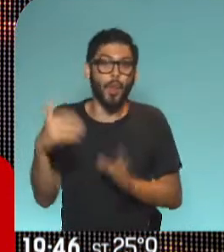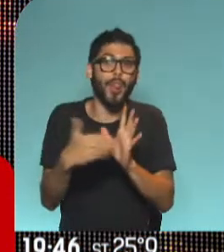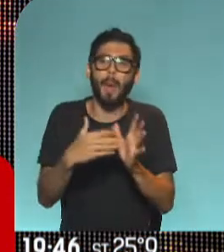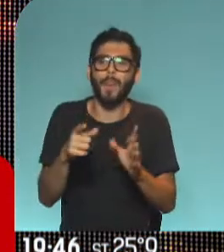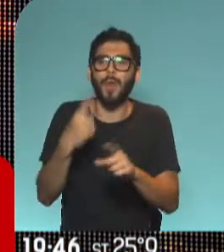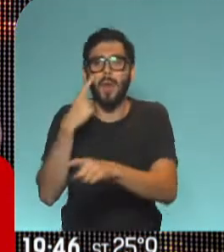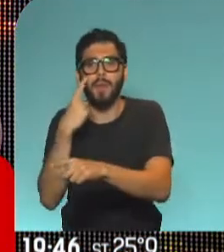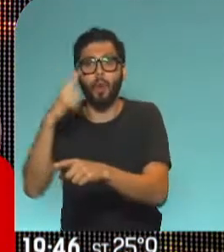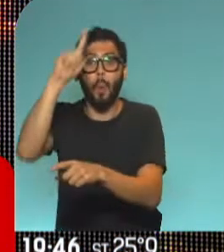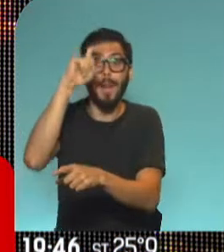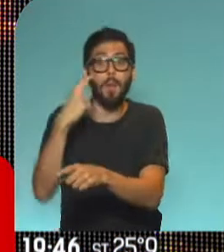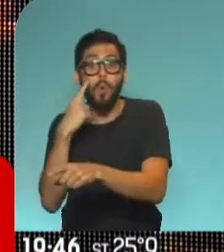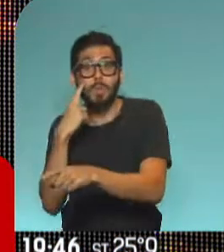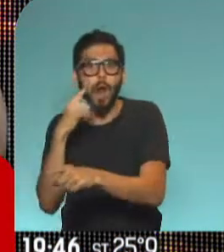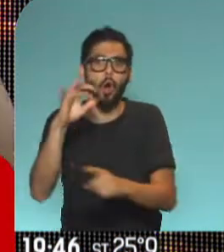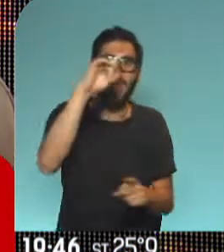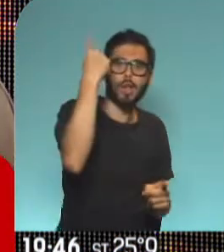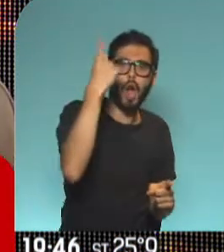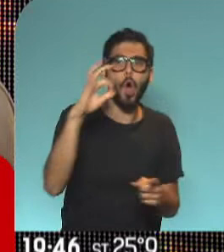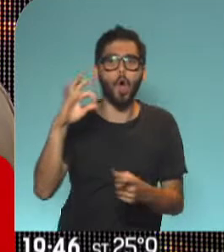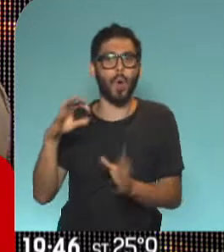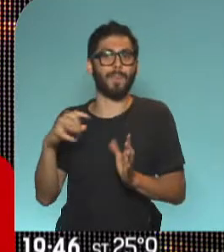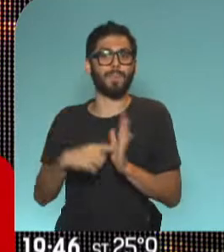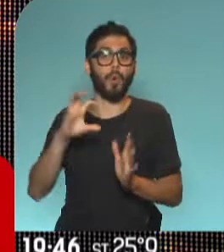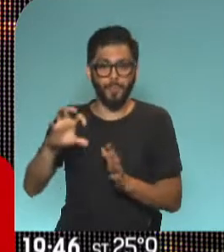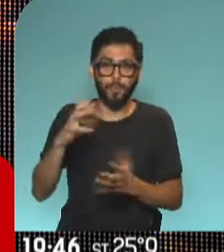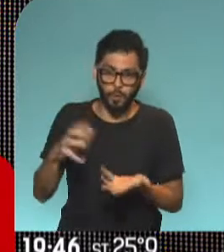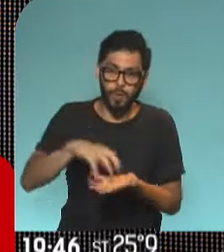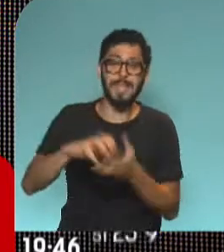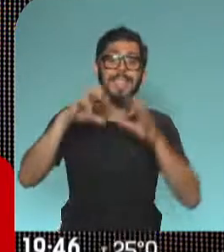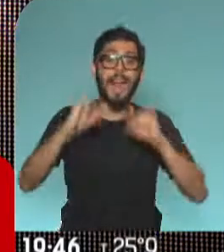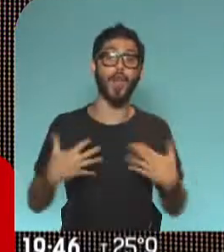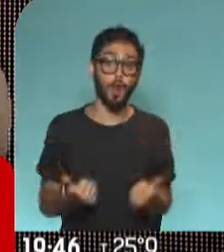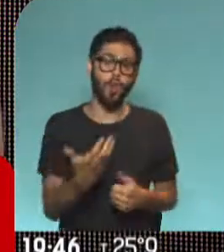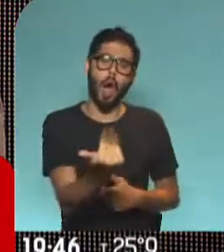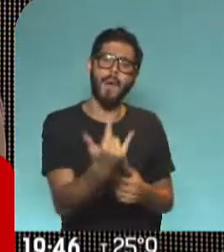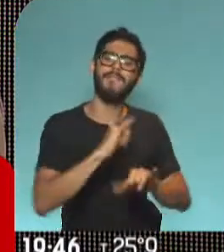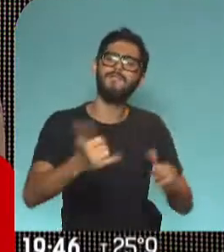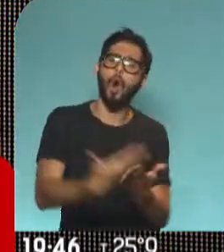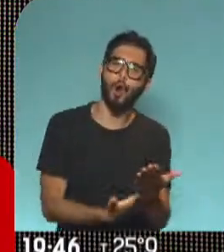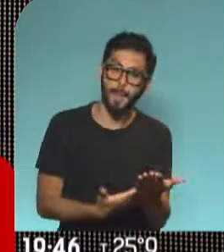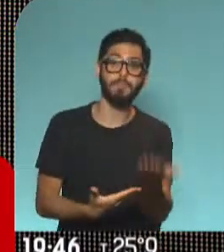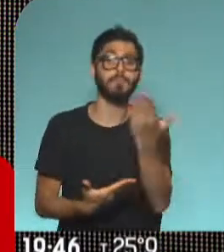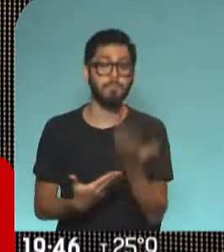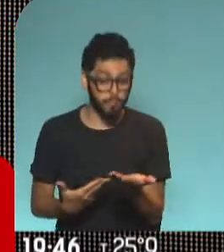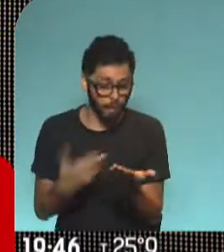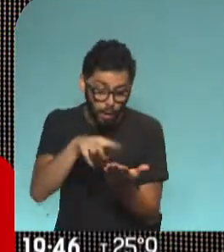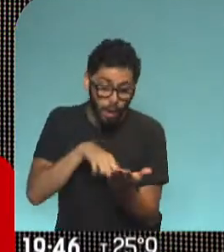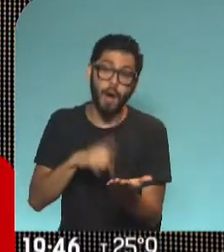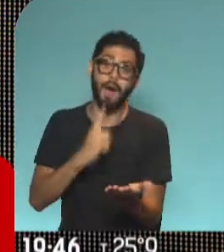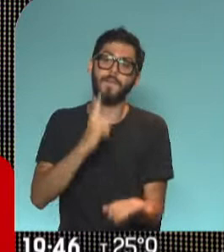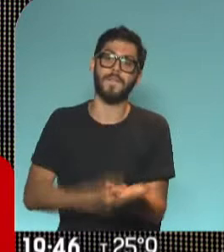Entonces, lo que corresponde es que yo pido un informe al secretario de Salud, me lo manda y en base a ello, bueno, tomen las medidas que correspondan. Pero quiero